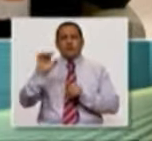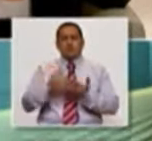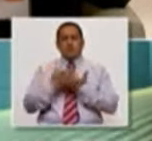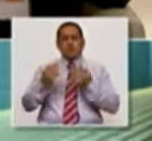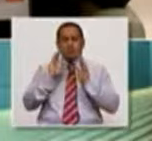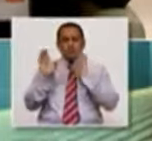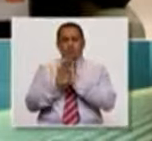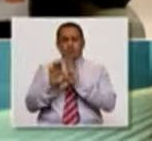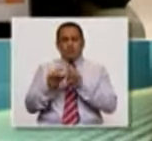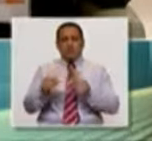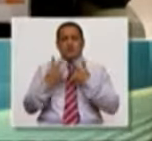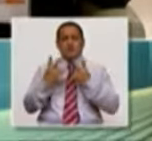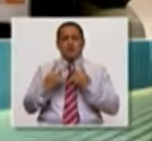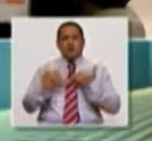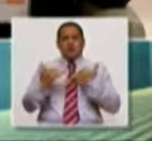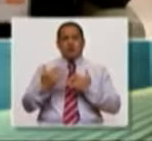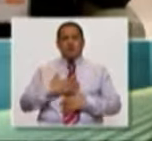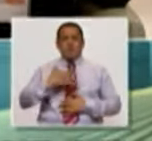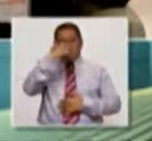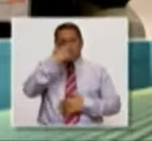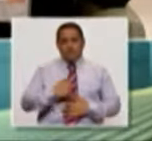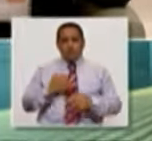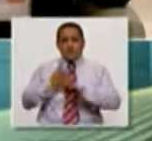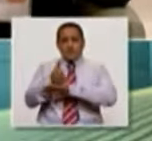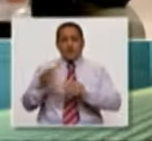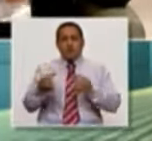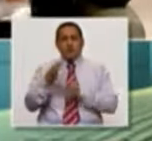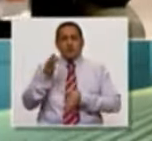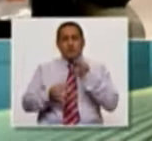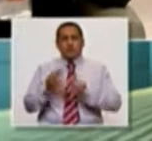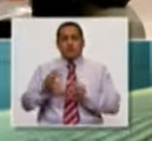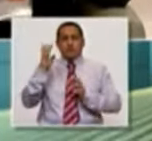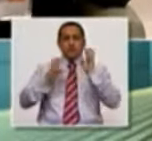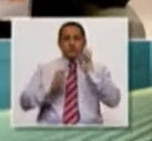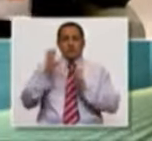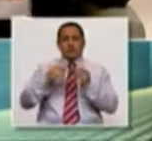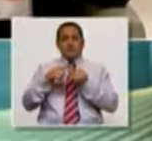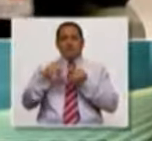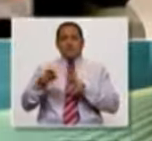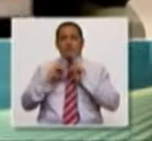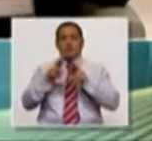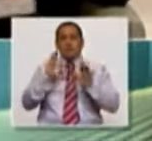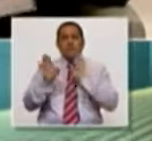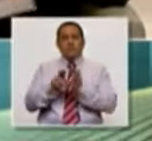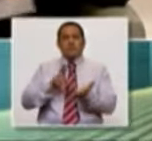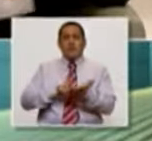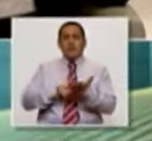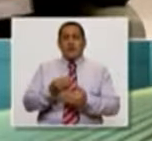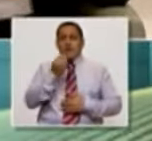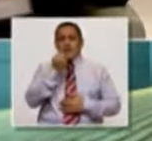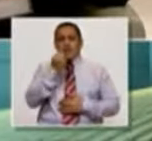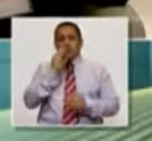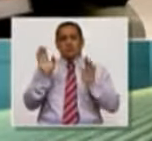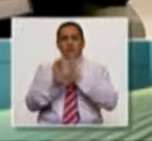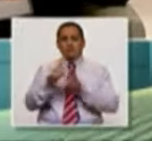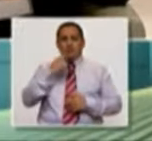que, sin embargo, mi opción de ir al Poder Judicial es bien incierta en términos de resultados, ¿no? Pensión de alimentos, por ejemplo. Sí, yo